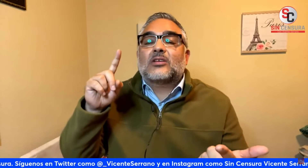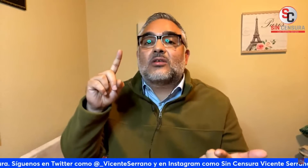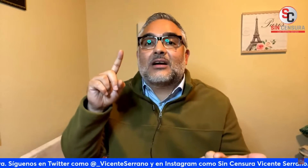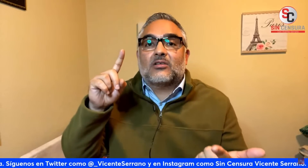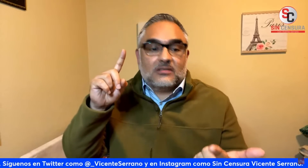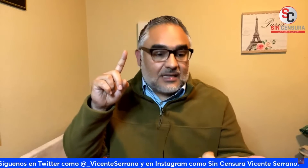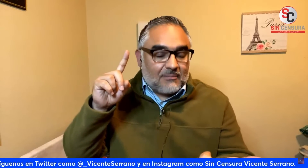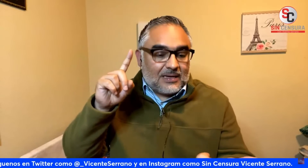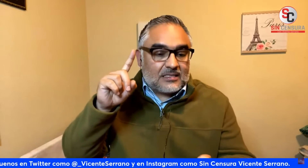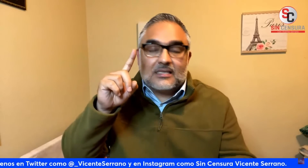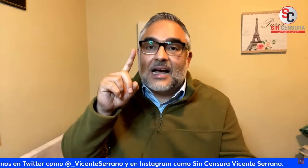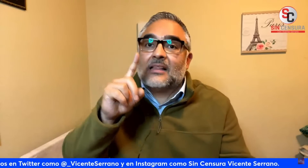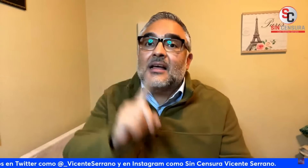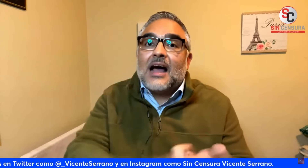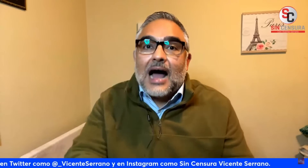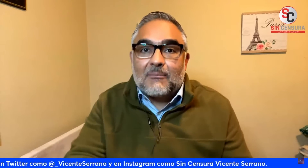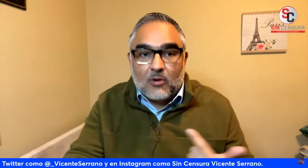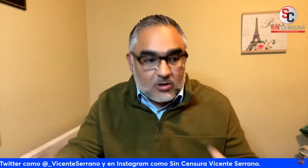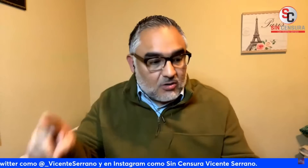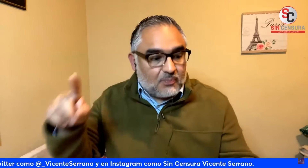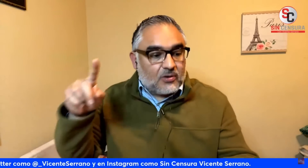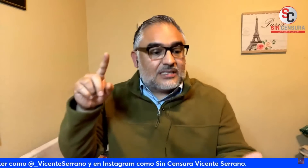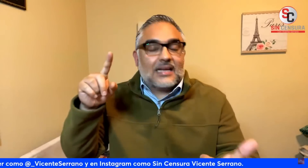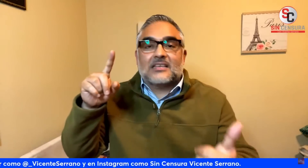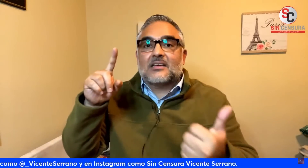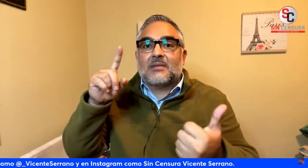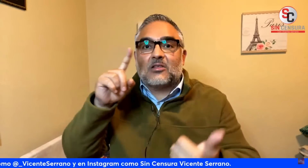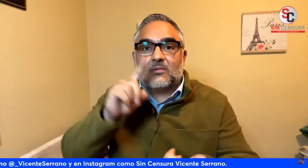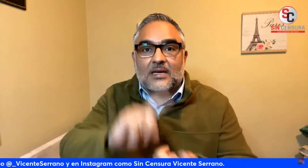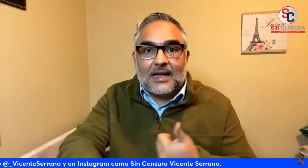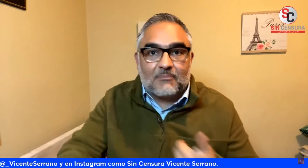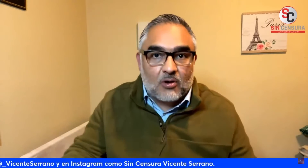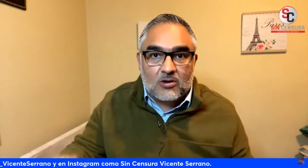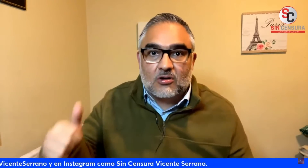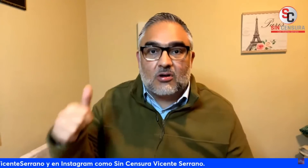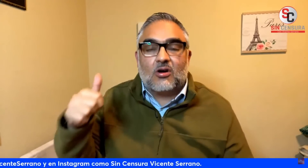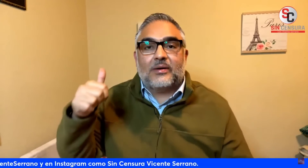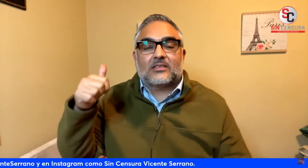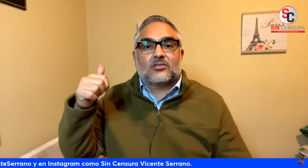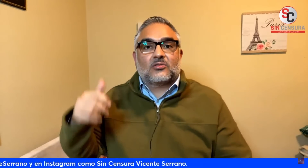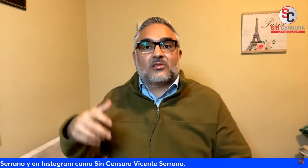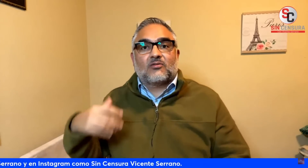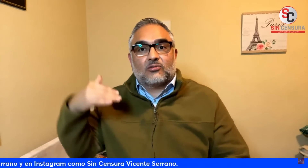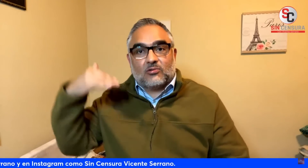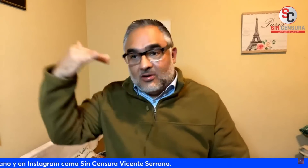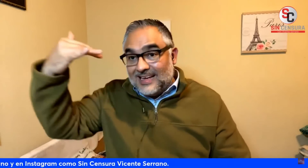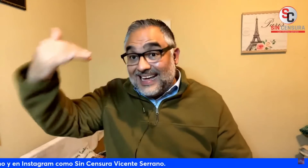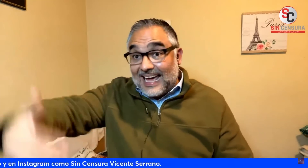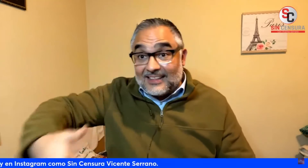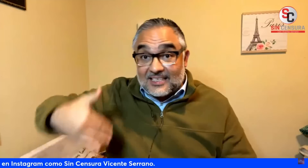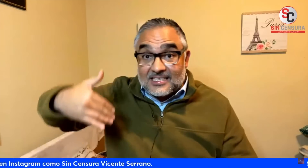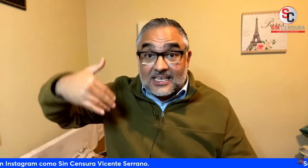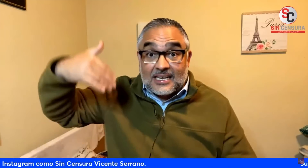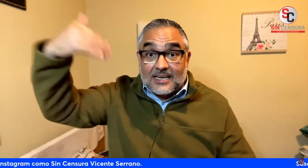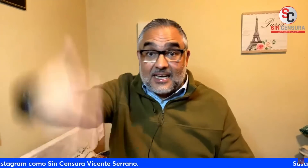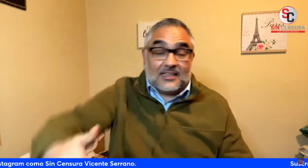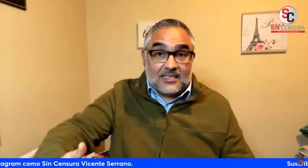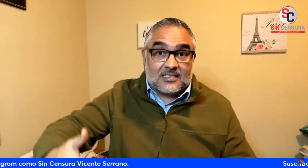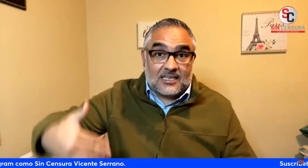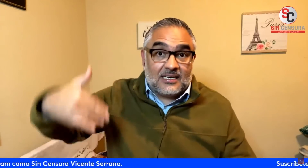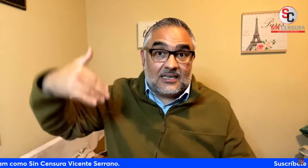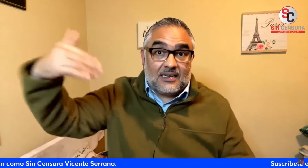como persona con discapacidad, apoyo por estar en Sembrando Vida, apoyo con Jóvenes Construyendo el Futuro,